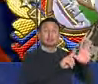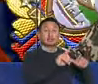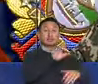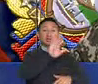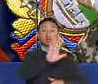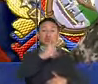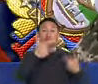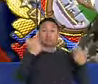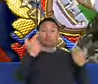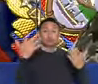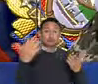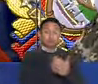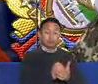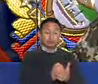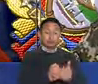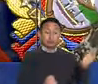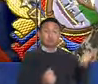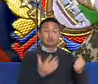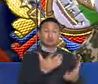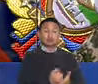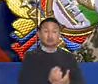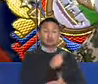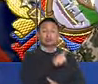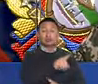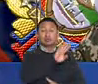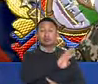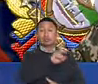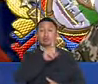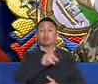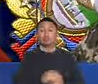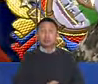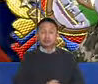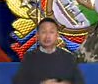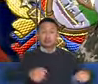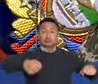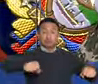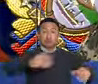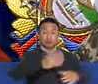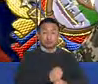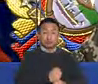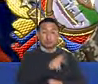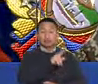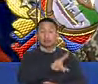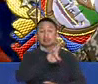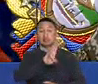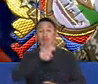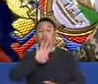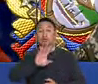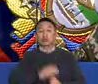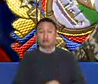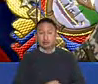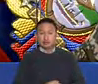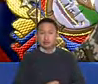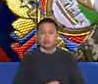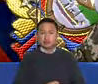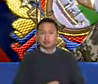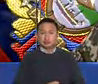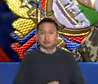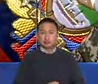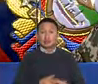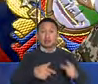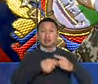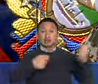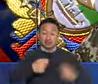fuego, vehículos retenidos 141, motos retenidas 374, Tenemos armas